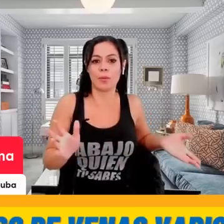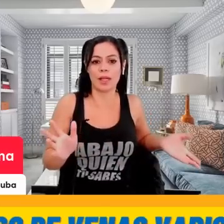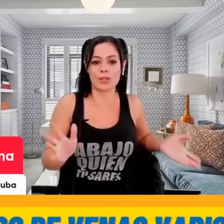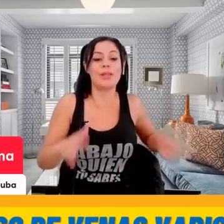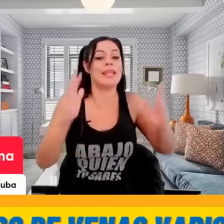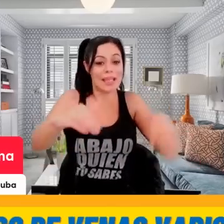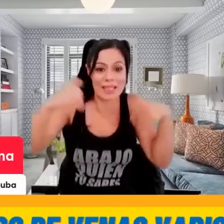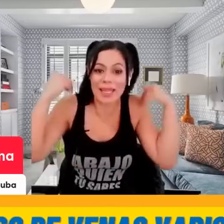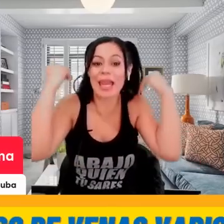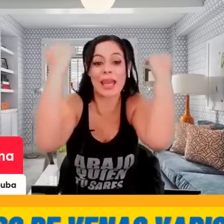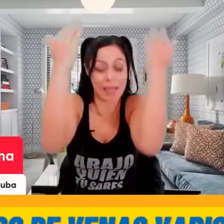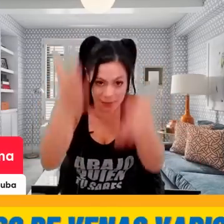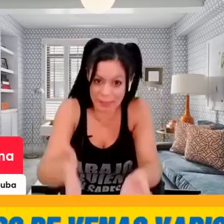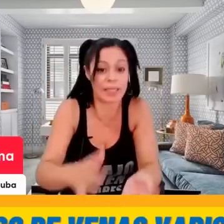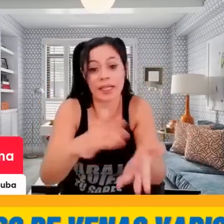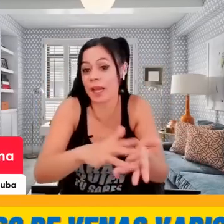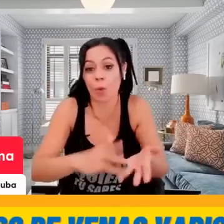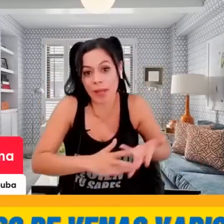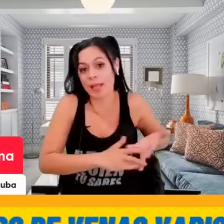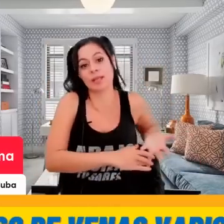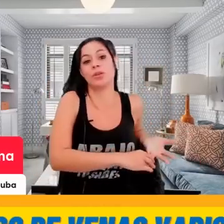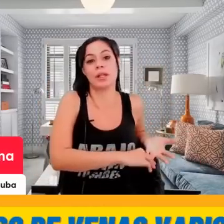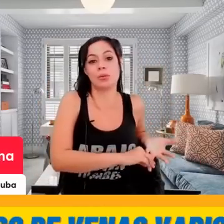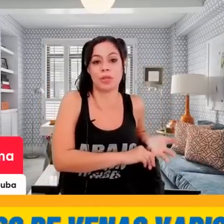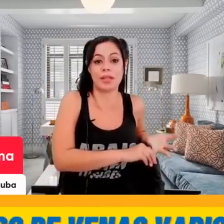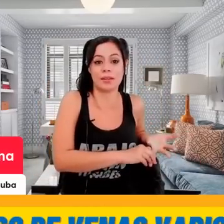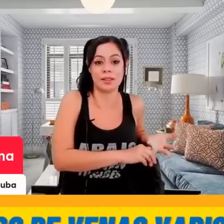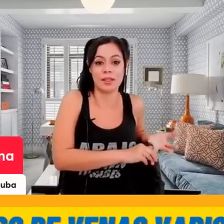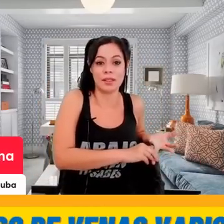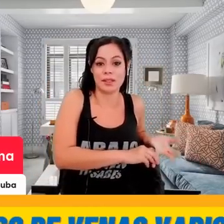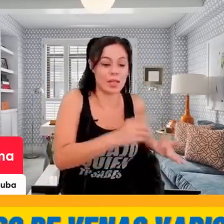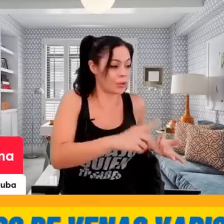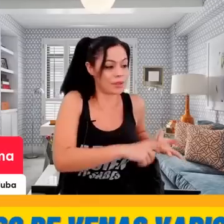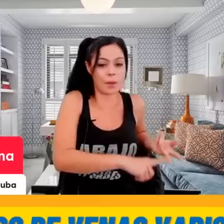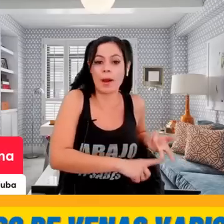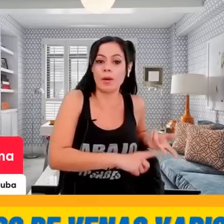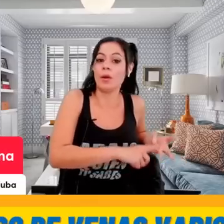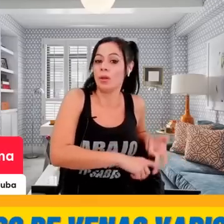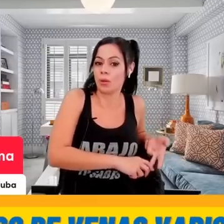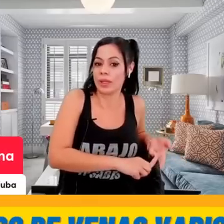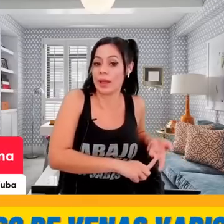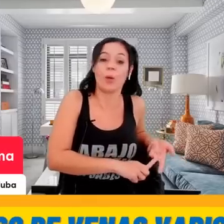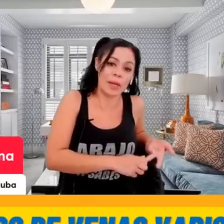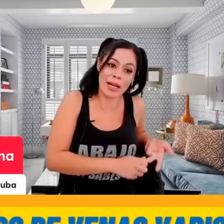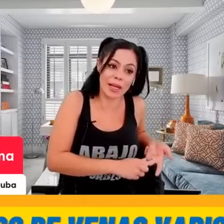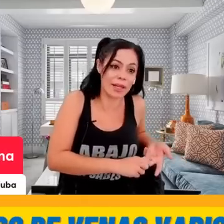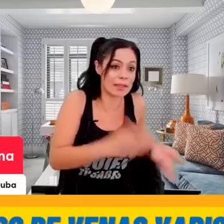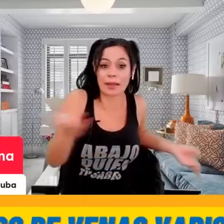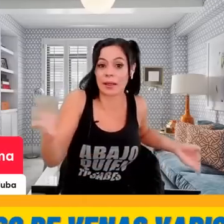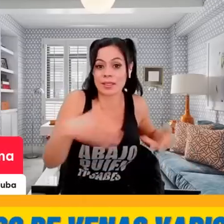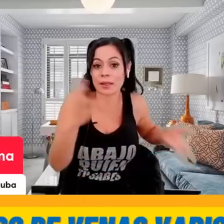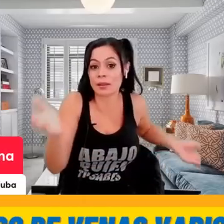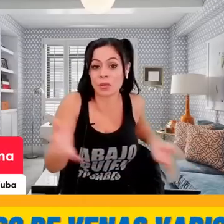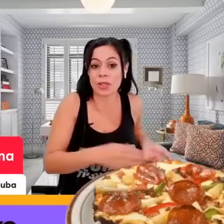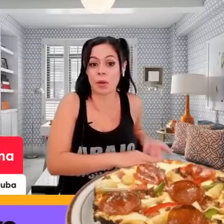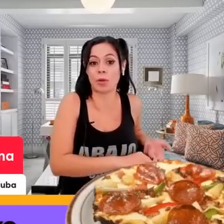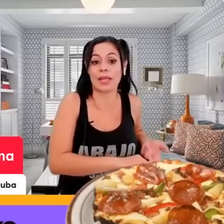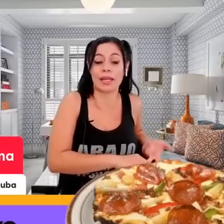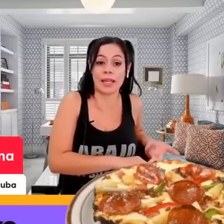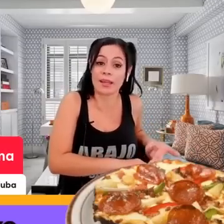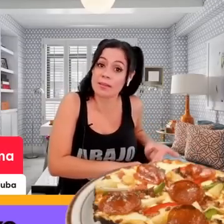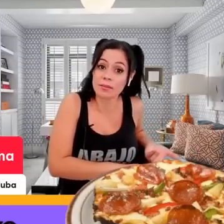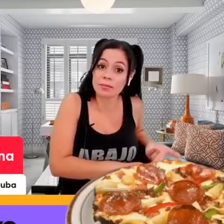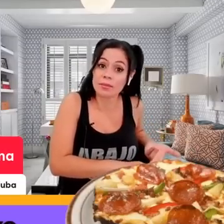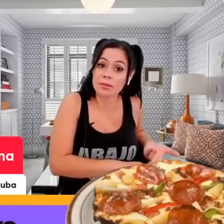los medios de comunicación. Y tienen que tienen escuelas donde adoctrinan, centros de trabajo, donde obligan a la gente a hacer, no sé, como